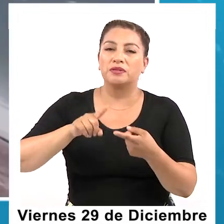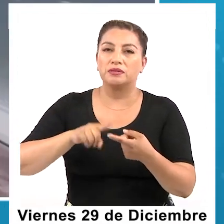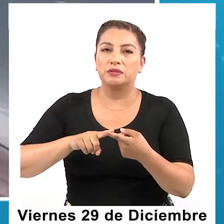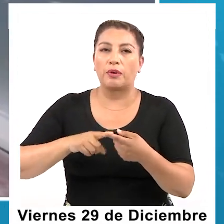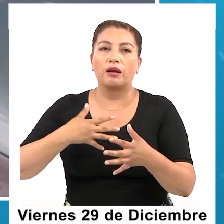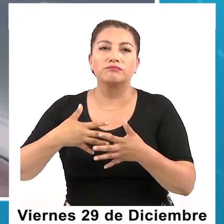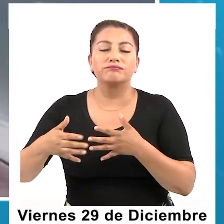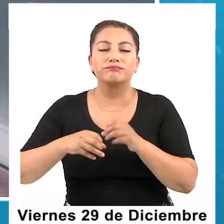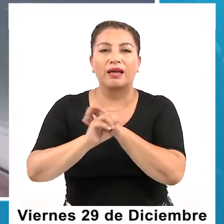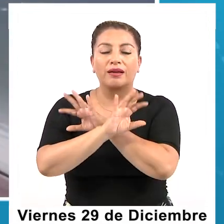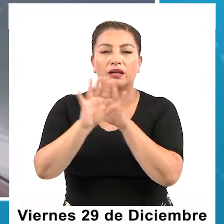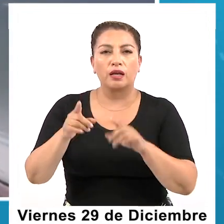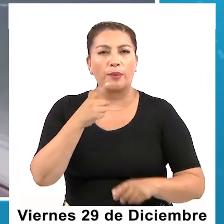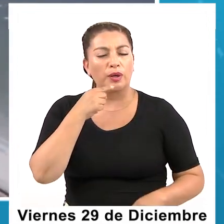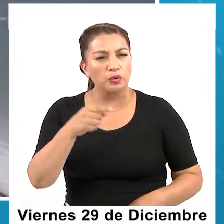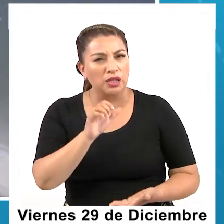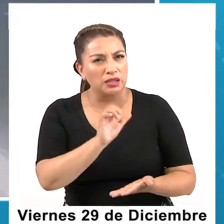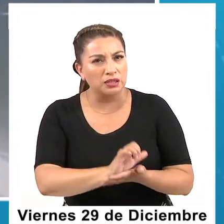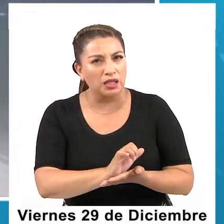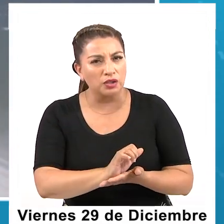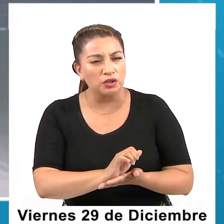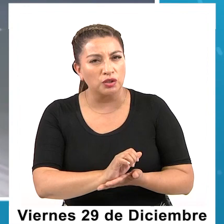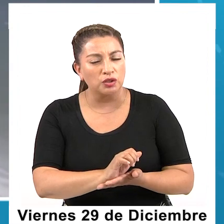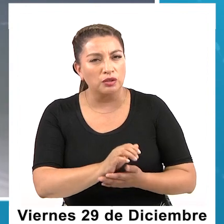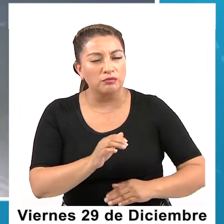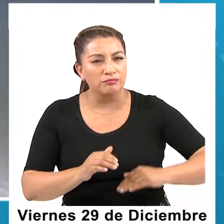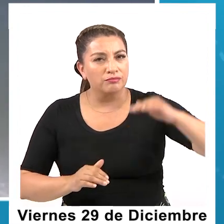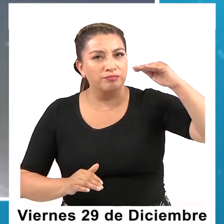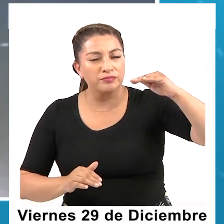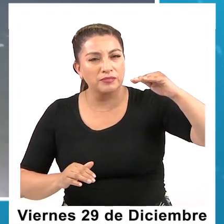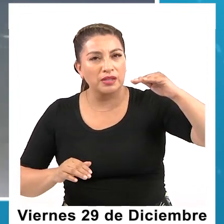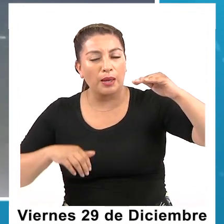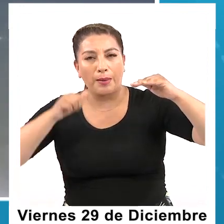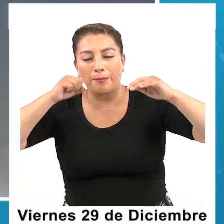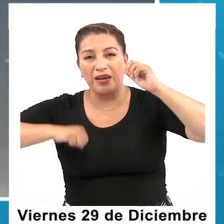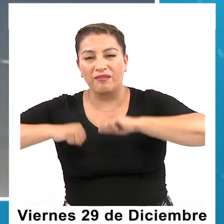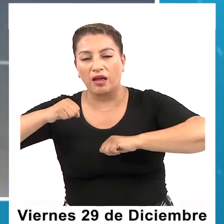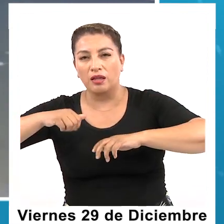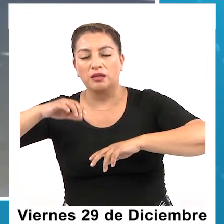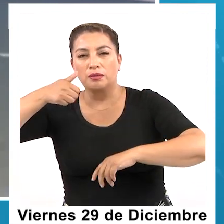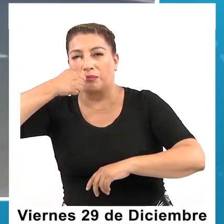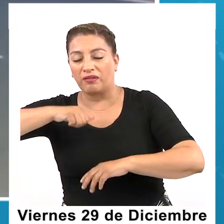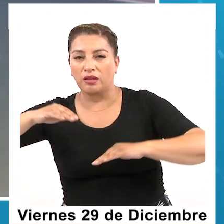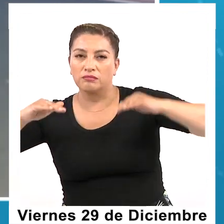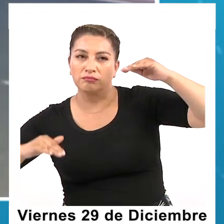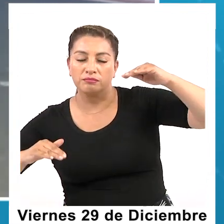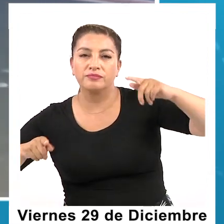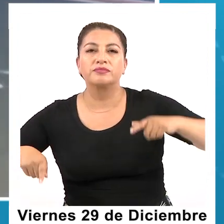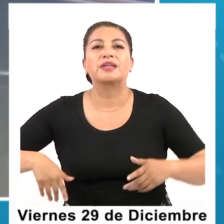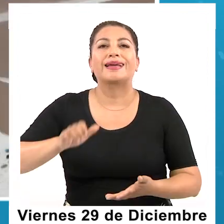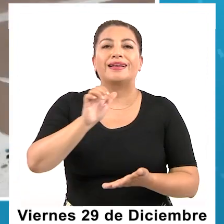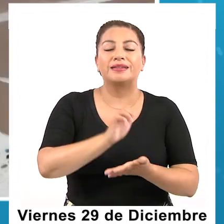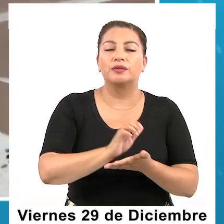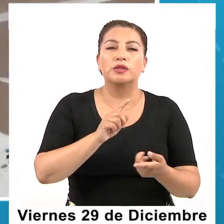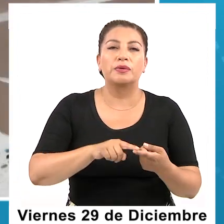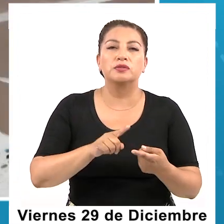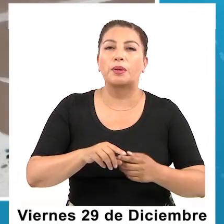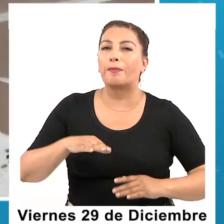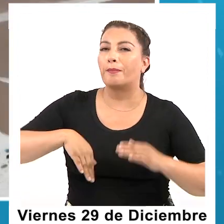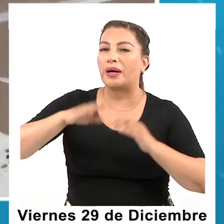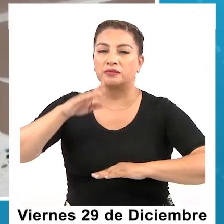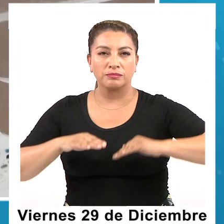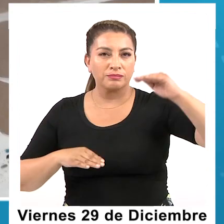en Siempre manteniendo el negocio. el Estado por sobre lo privado. Siempre en este caso teniendo el Estado una participación mayoritaria,